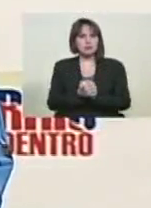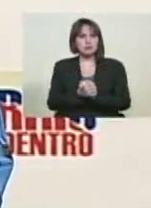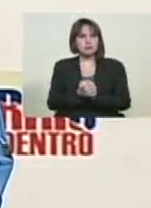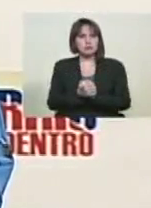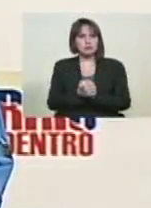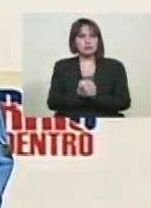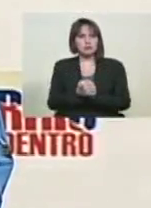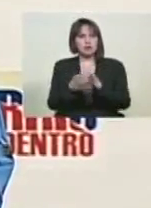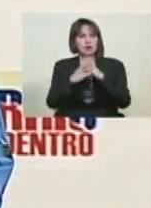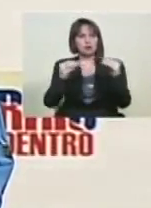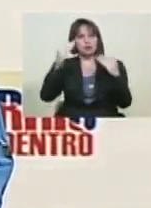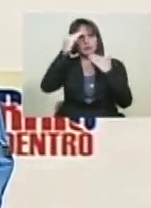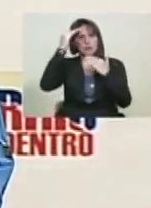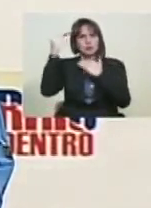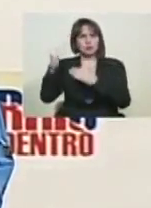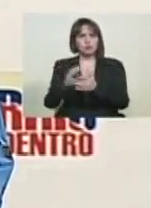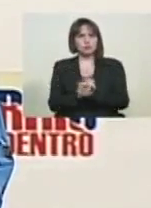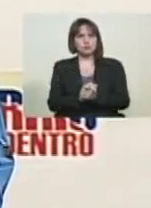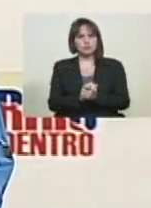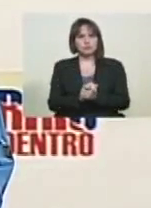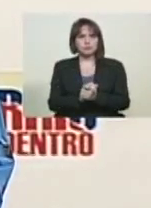A todos mis saludos.